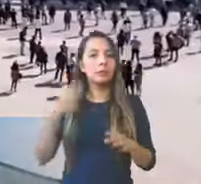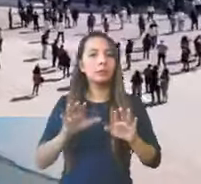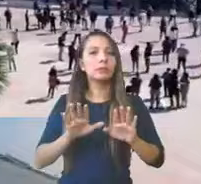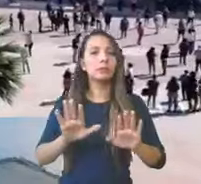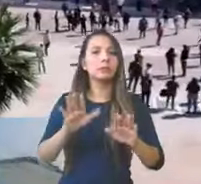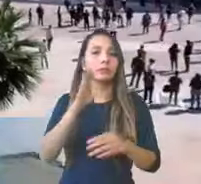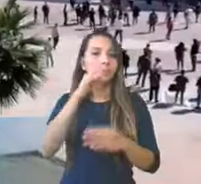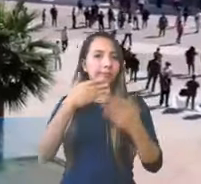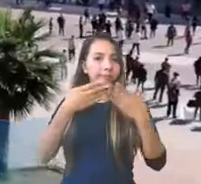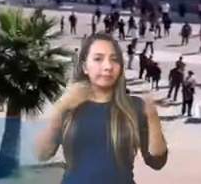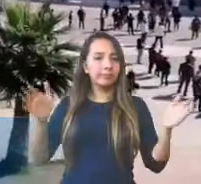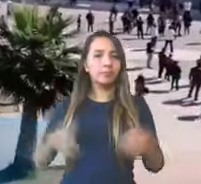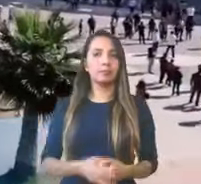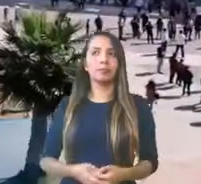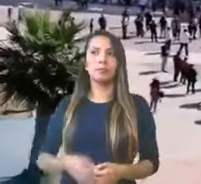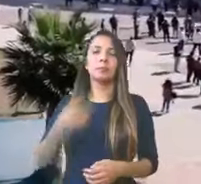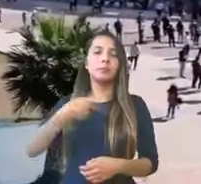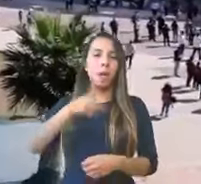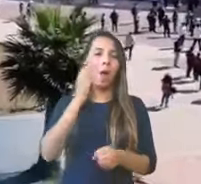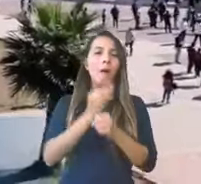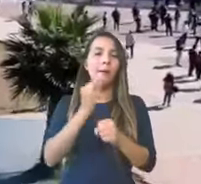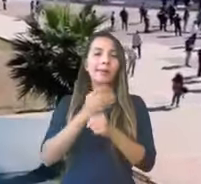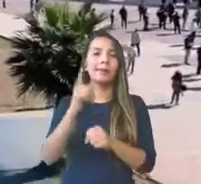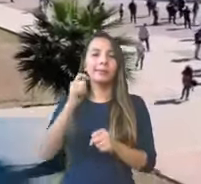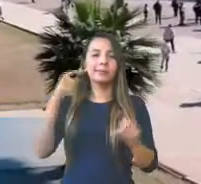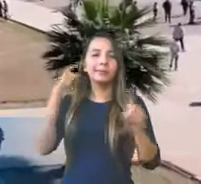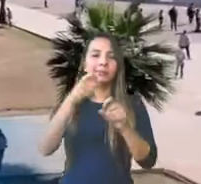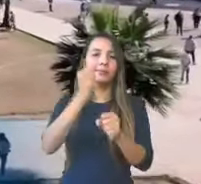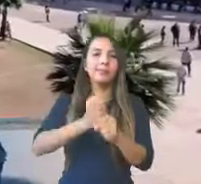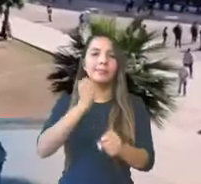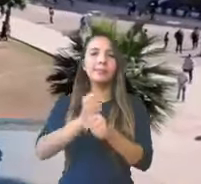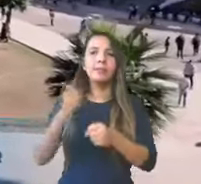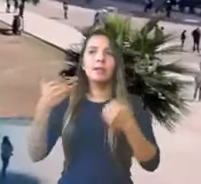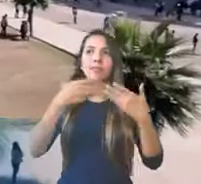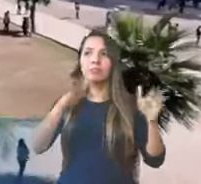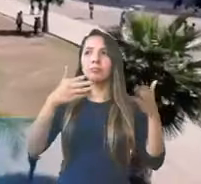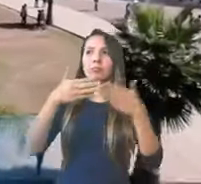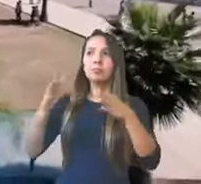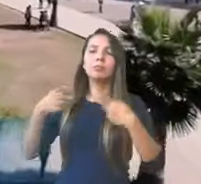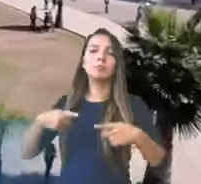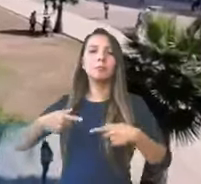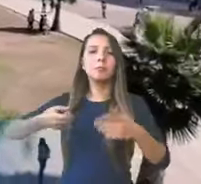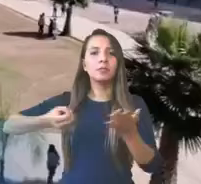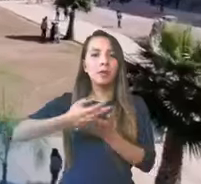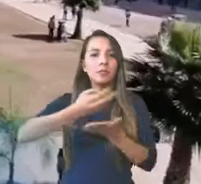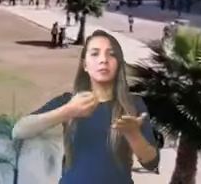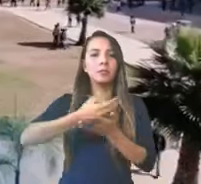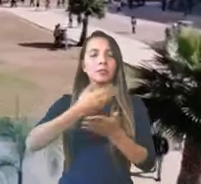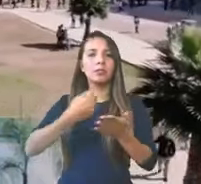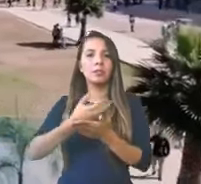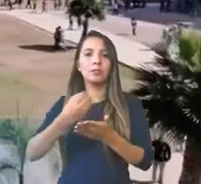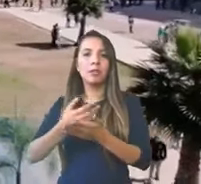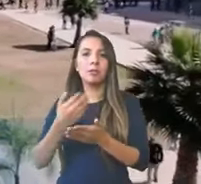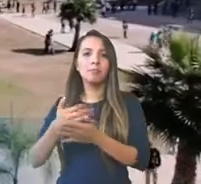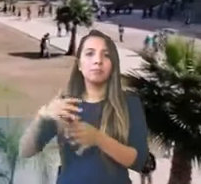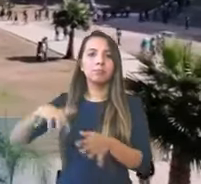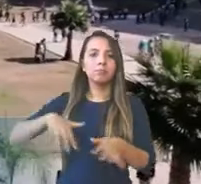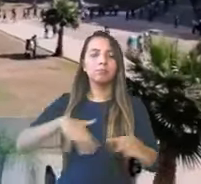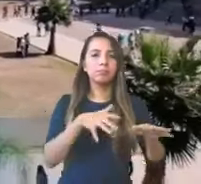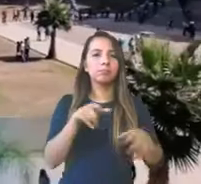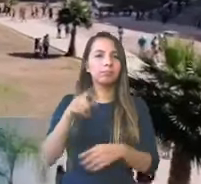saliendo personas por diferentes entradas, están llevando también al personal allá, al parecer son